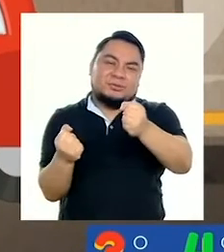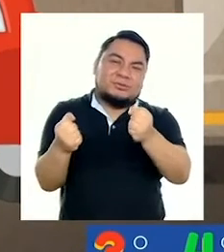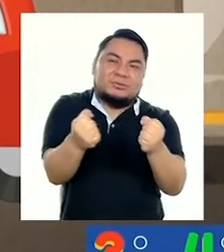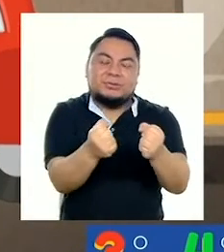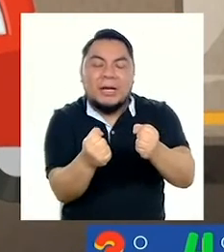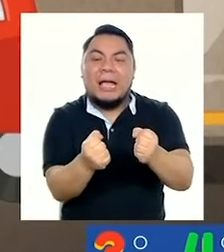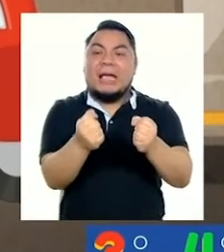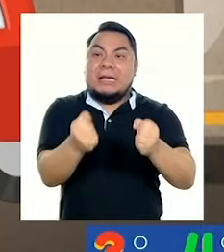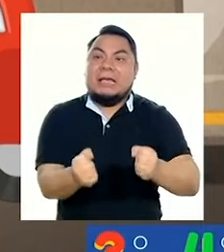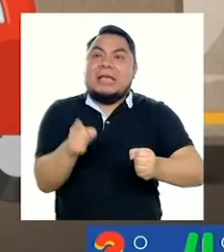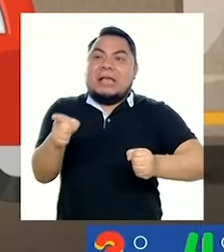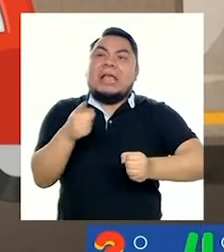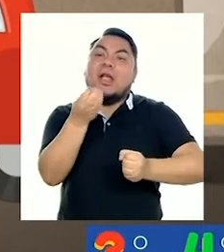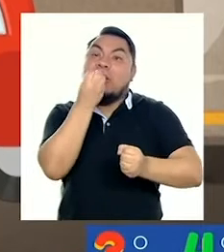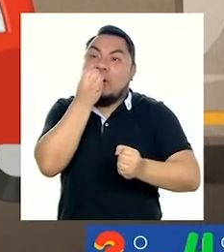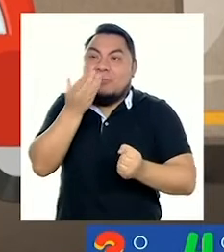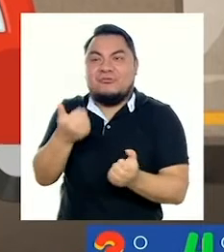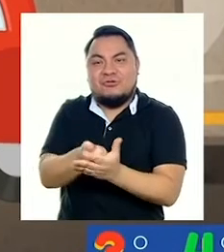Servicio.